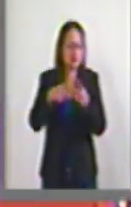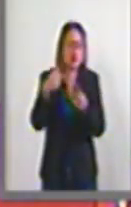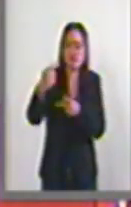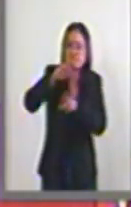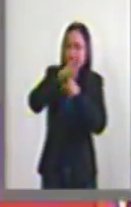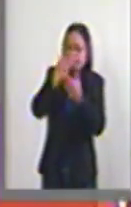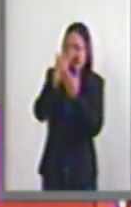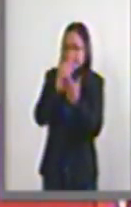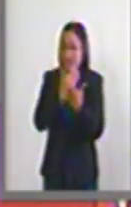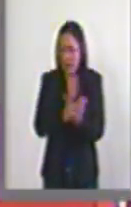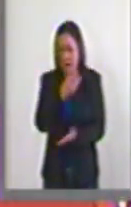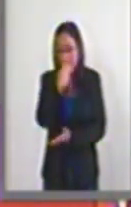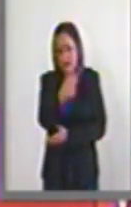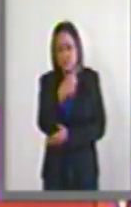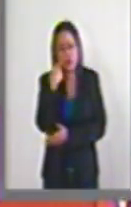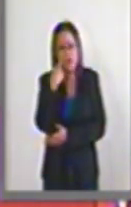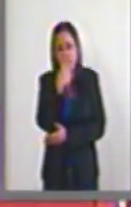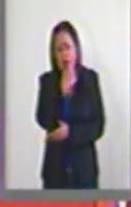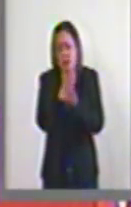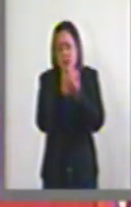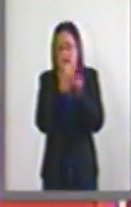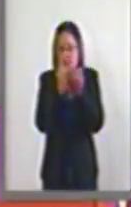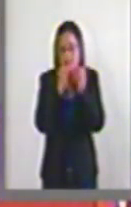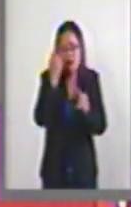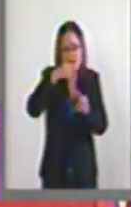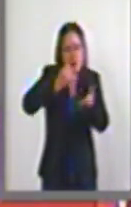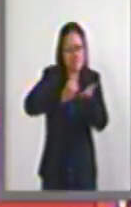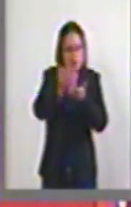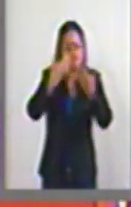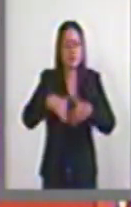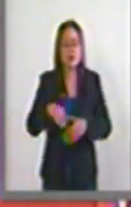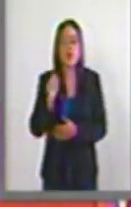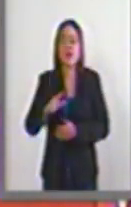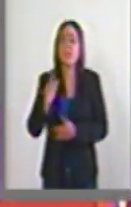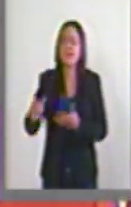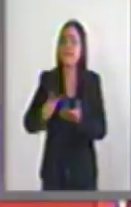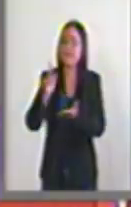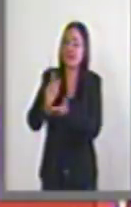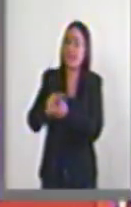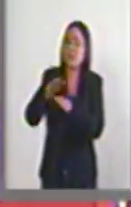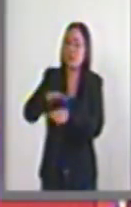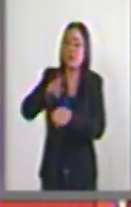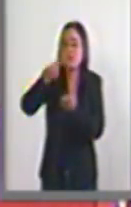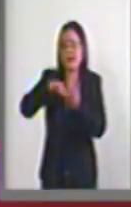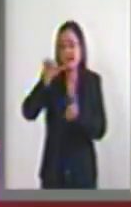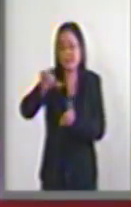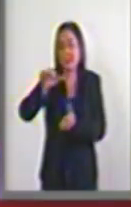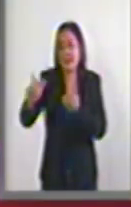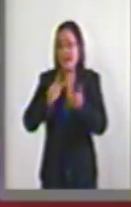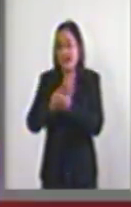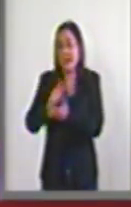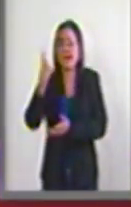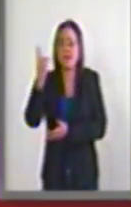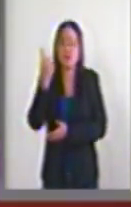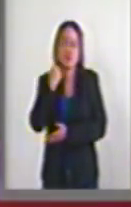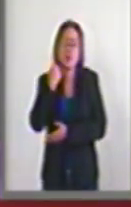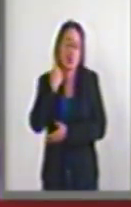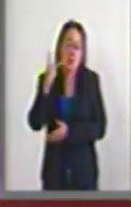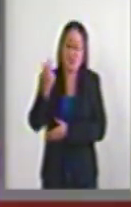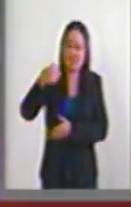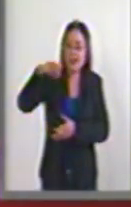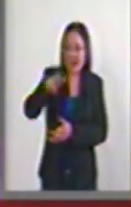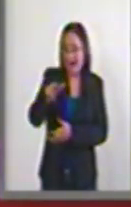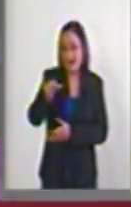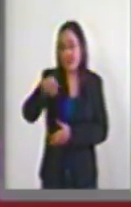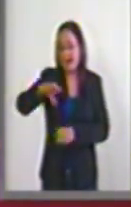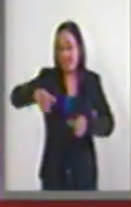resoluciones. Si bien con la reforma de julio del 2016 a la Ley Orgánica de la Procuraduría General de la República